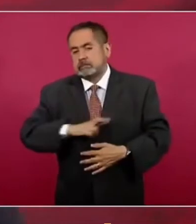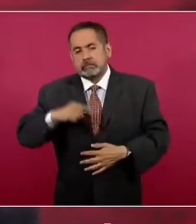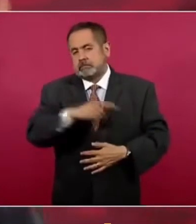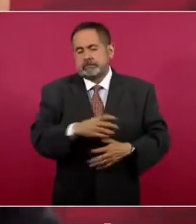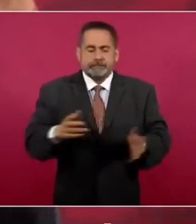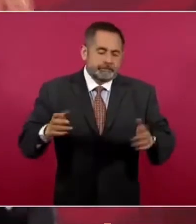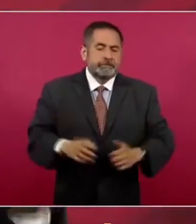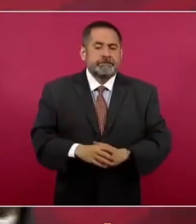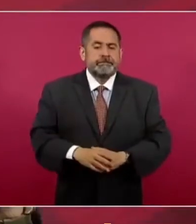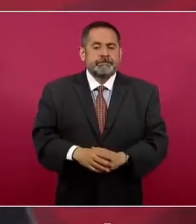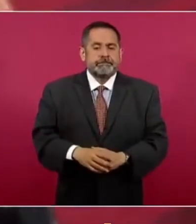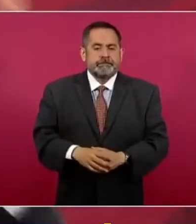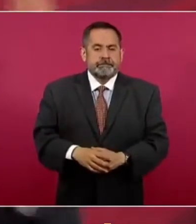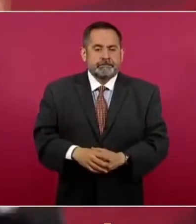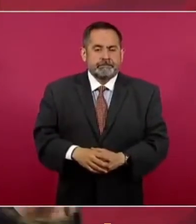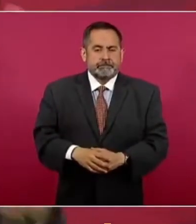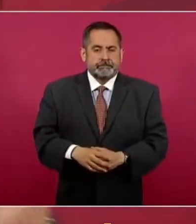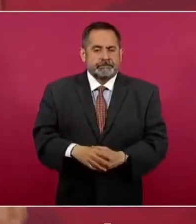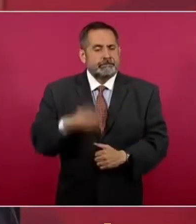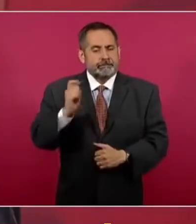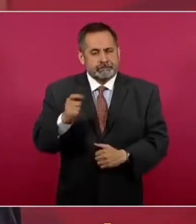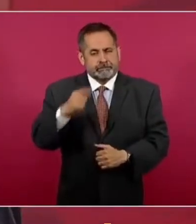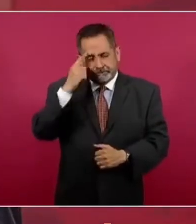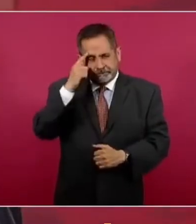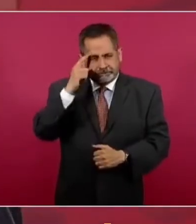Yo, antes de eso,